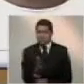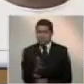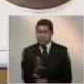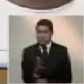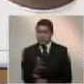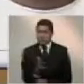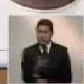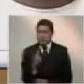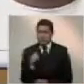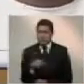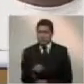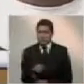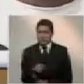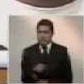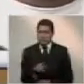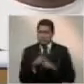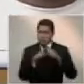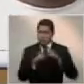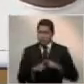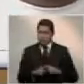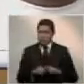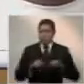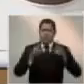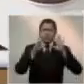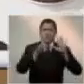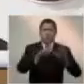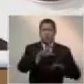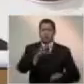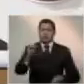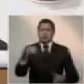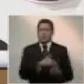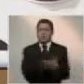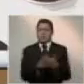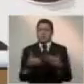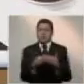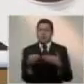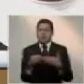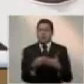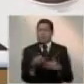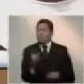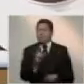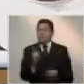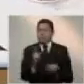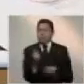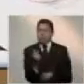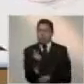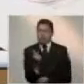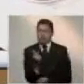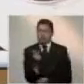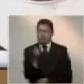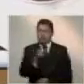Aproximadamente llevamos un cálculo de que son casi 800 millones de bolívares que estas personas han estafado.